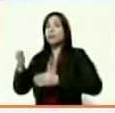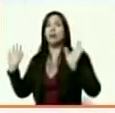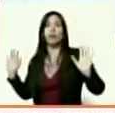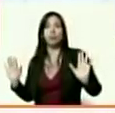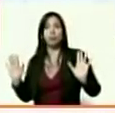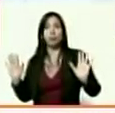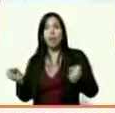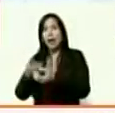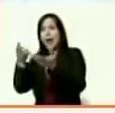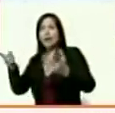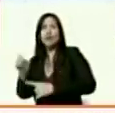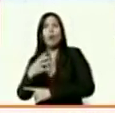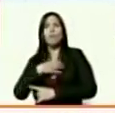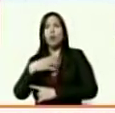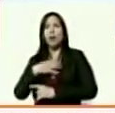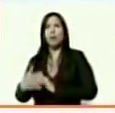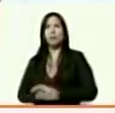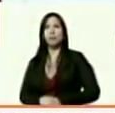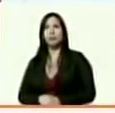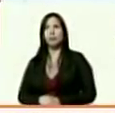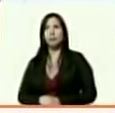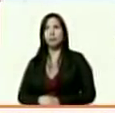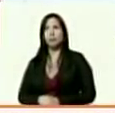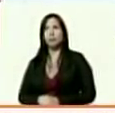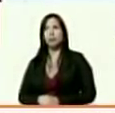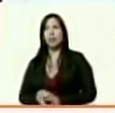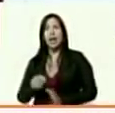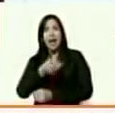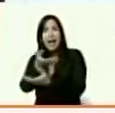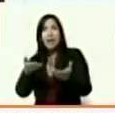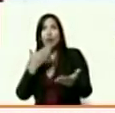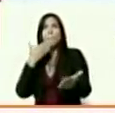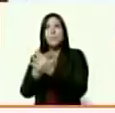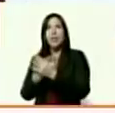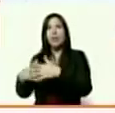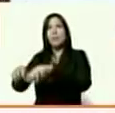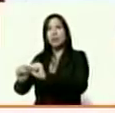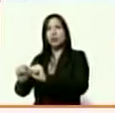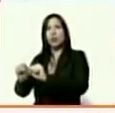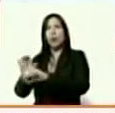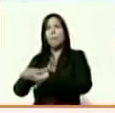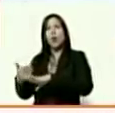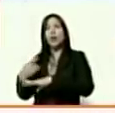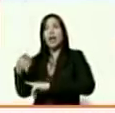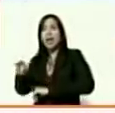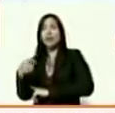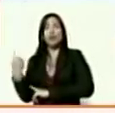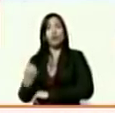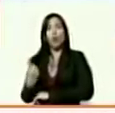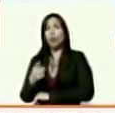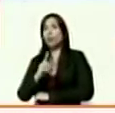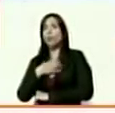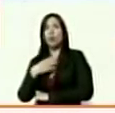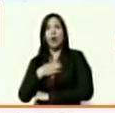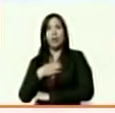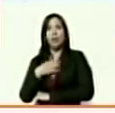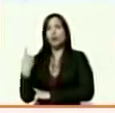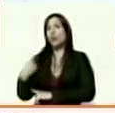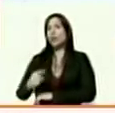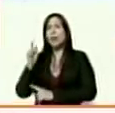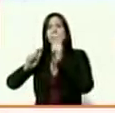Ellos, porque no pueden, por eso es que piden invasión, ¿ves? Porque ellos solos no pueden, porque no tienen la